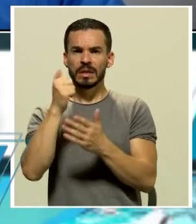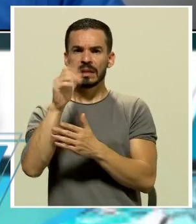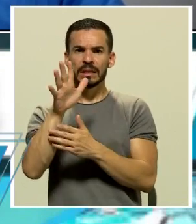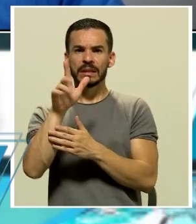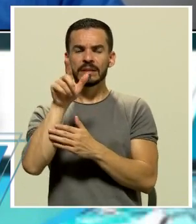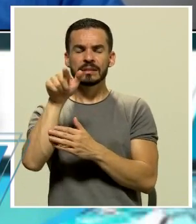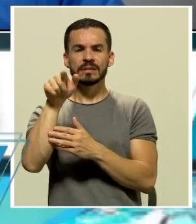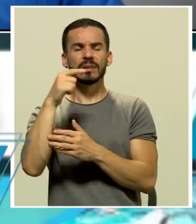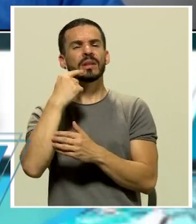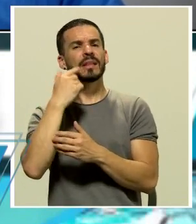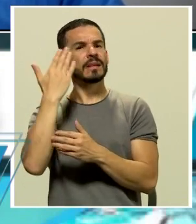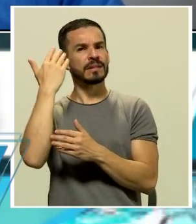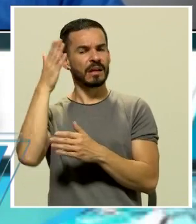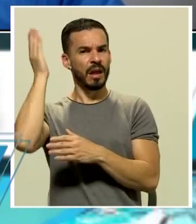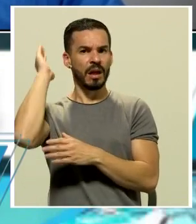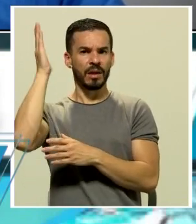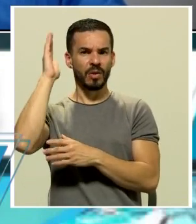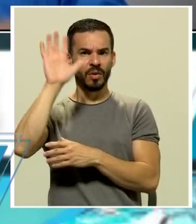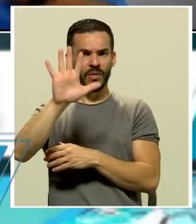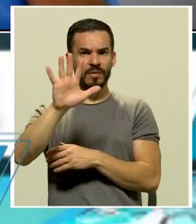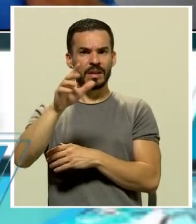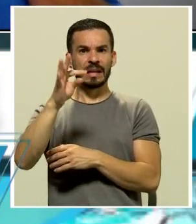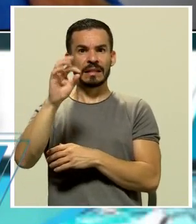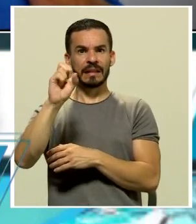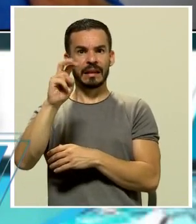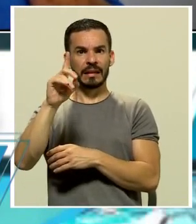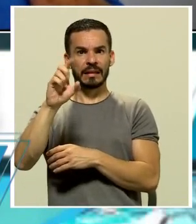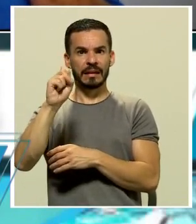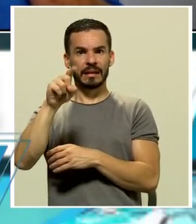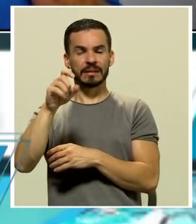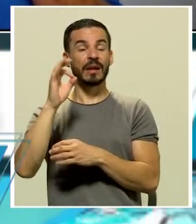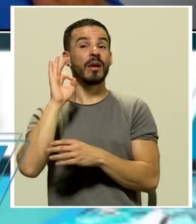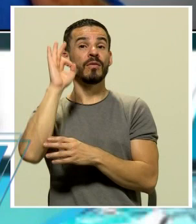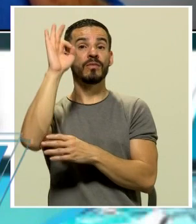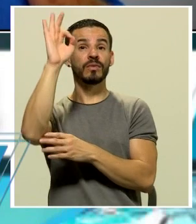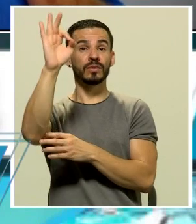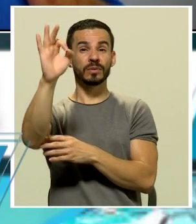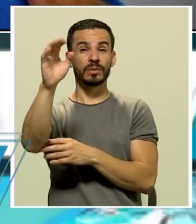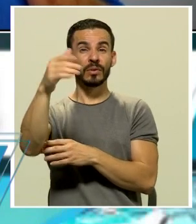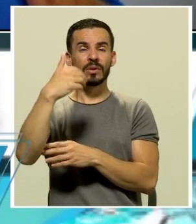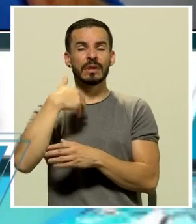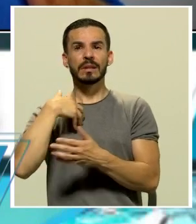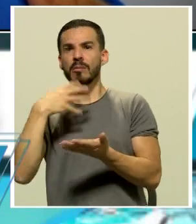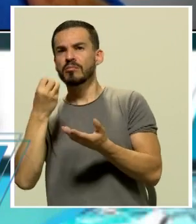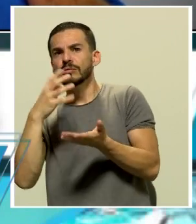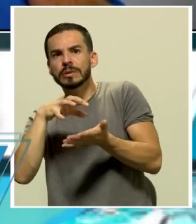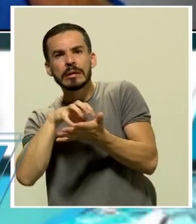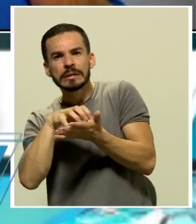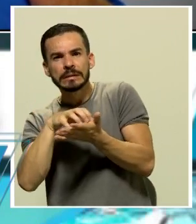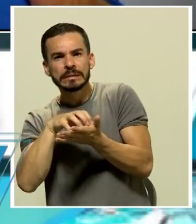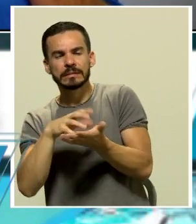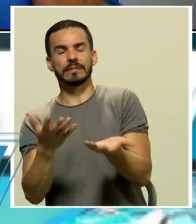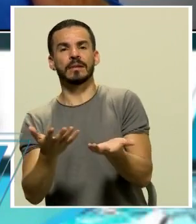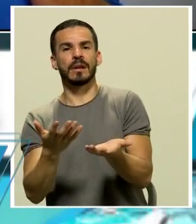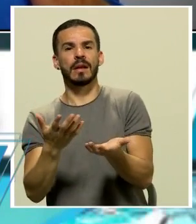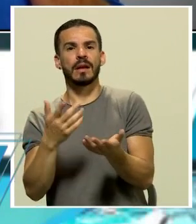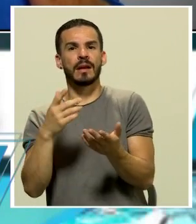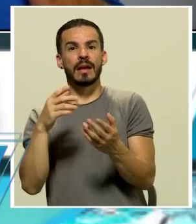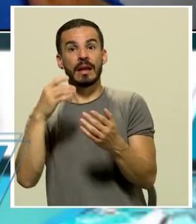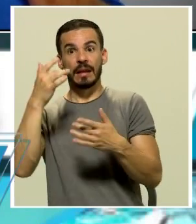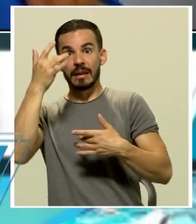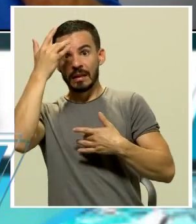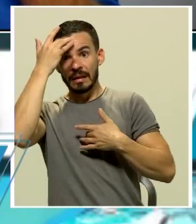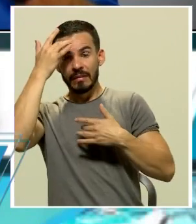Roberto, decía en una conferencia de TEDx que el futuro está lleno de incertidumbre. La